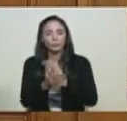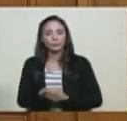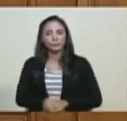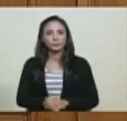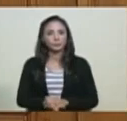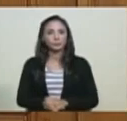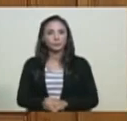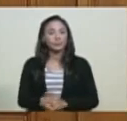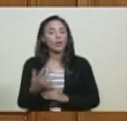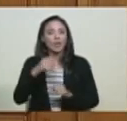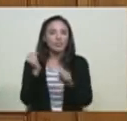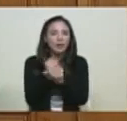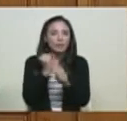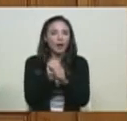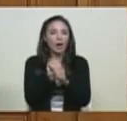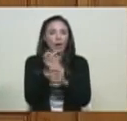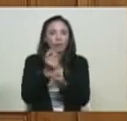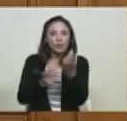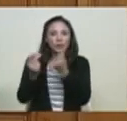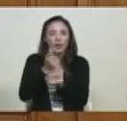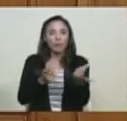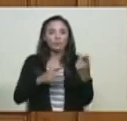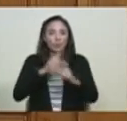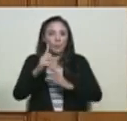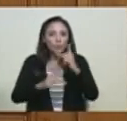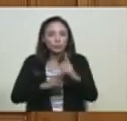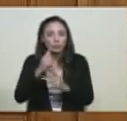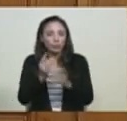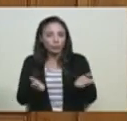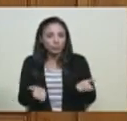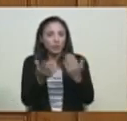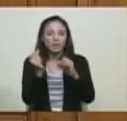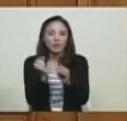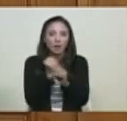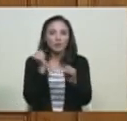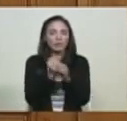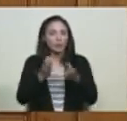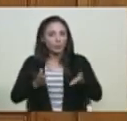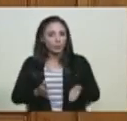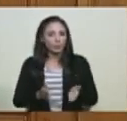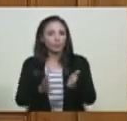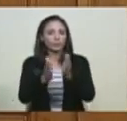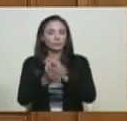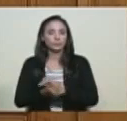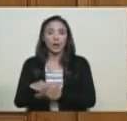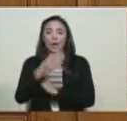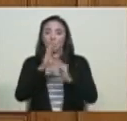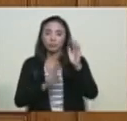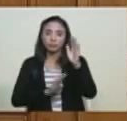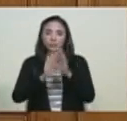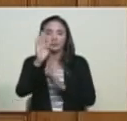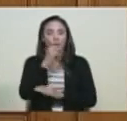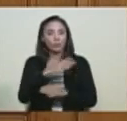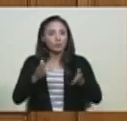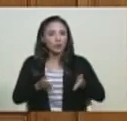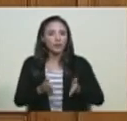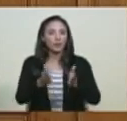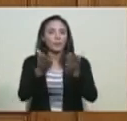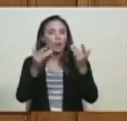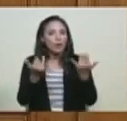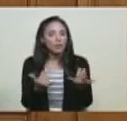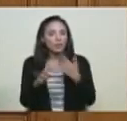ser el trabajo, la recuperación, la producción, la productividad, la prosperidad, el crecimiento. Ese es el camino de